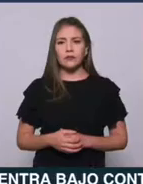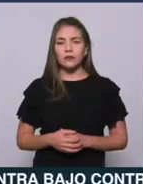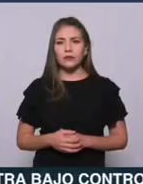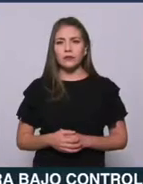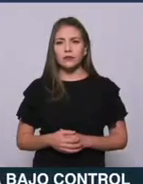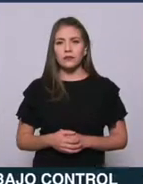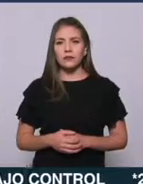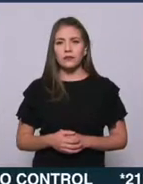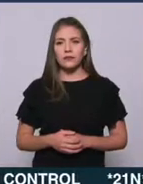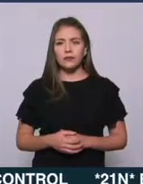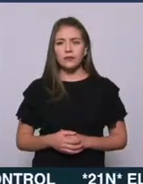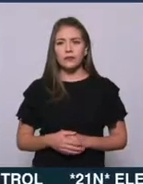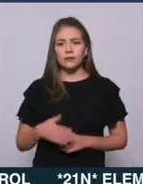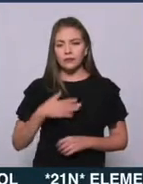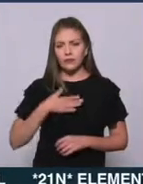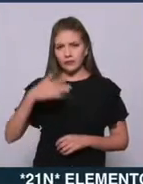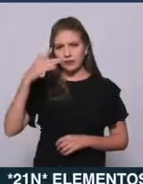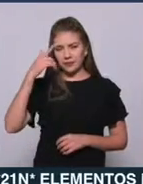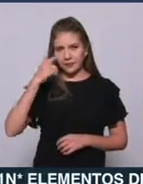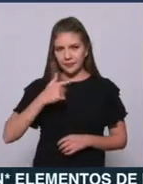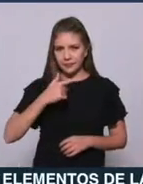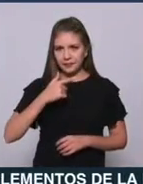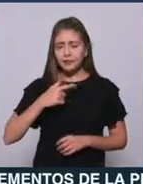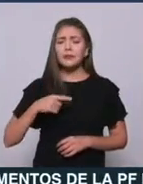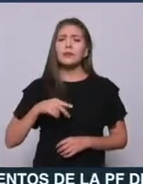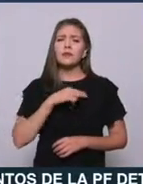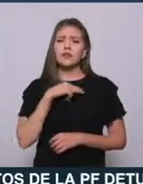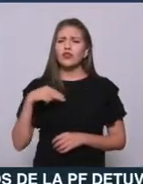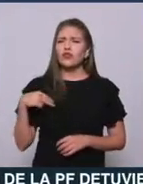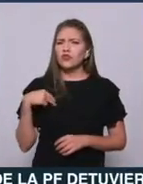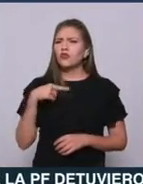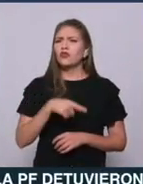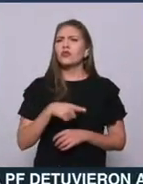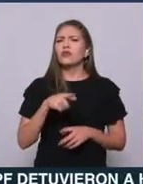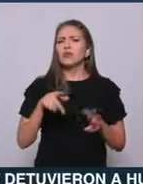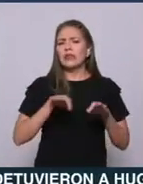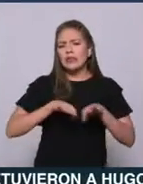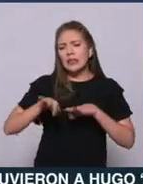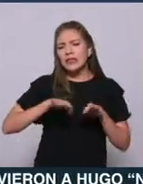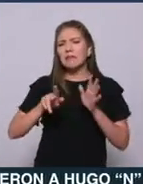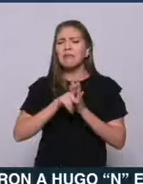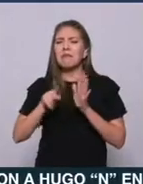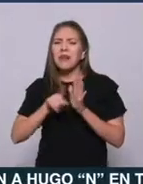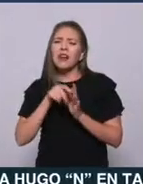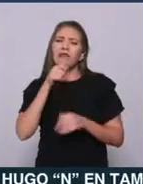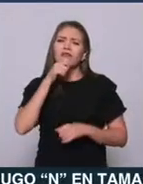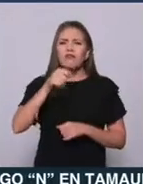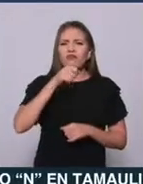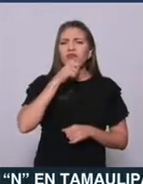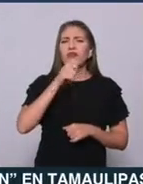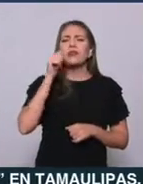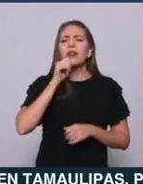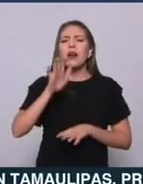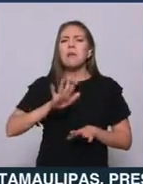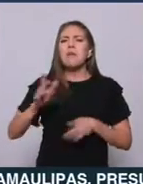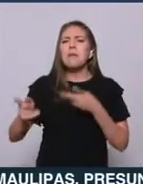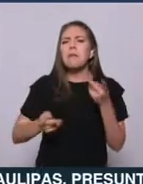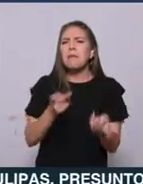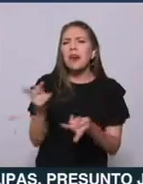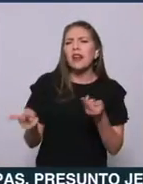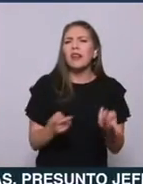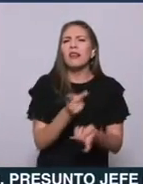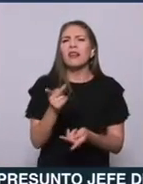Buenas noches, los periodistas hacemos preguntas, preguntas que son incómodas al poder. Una